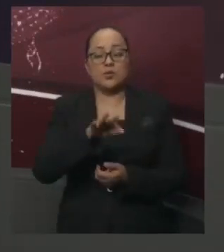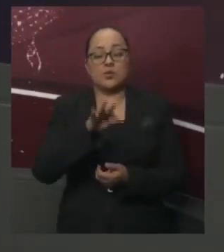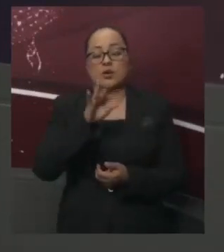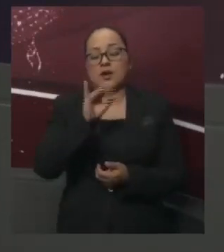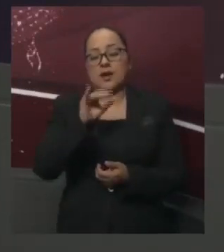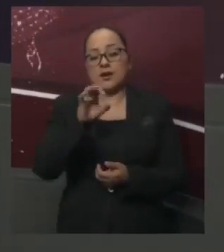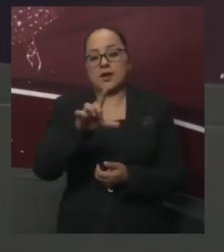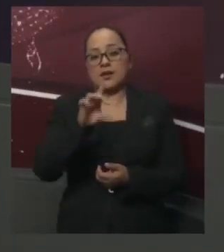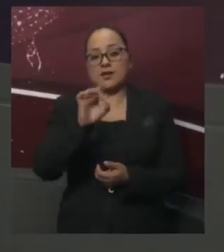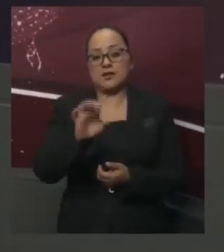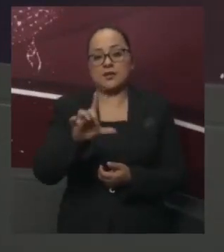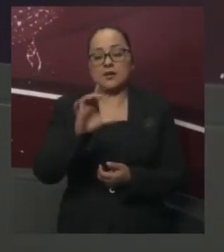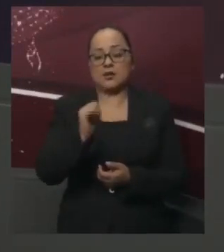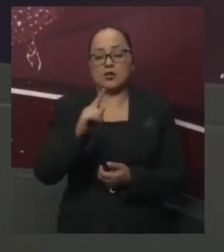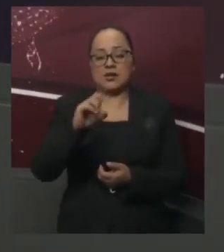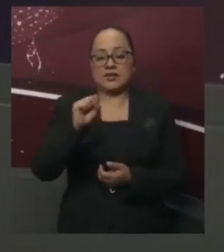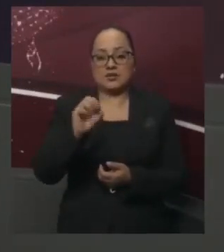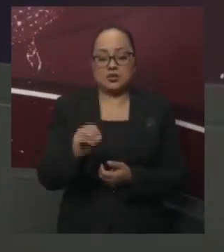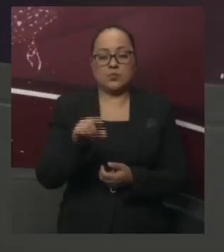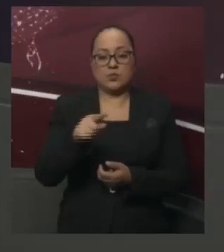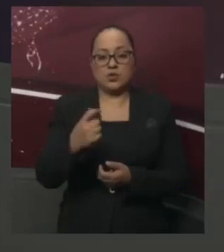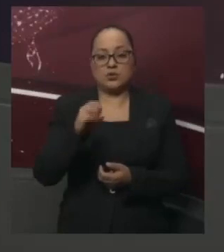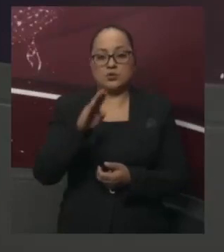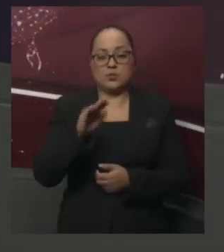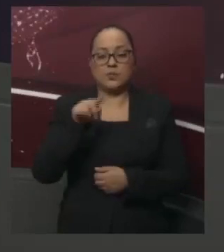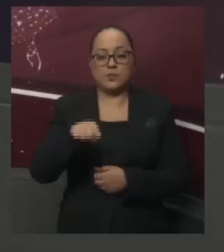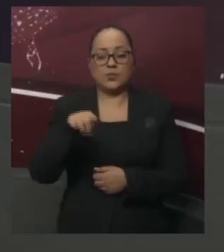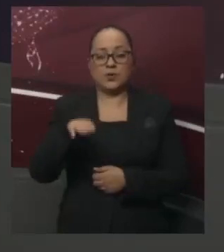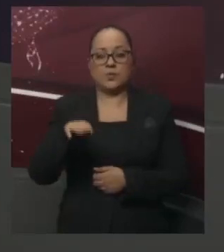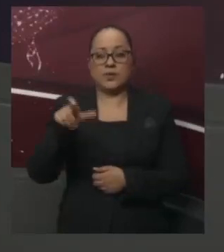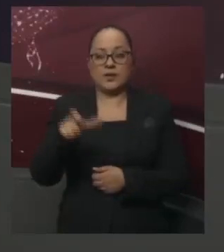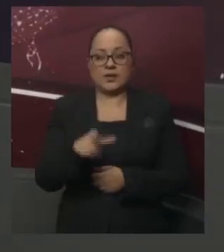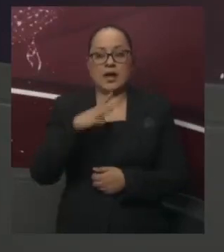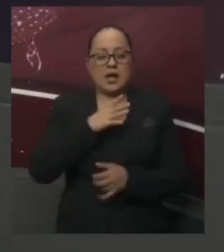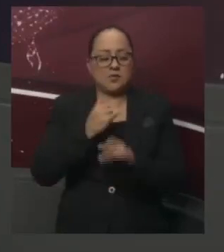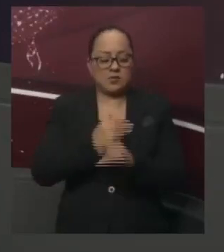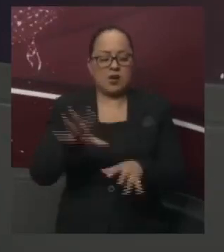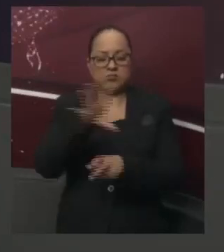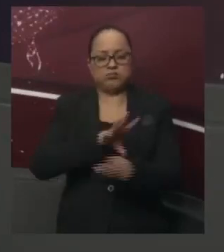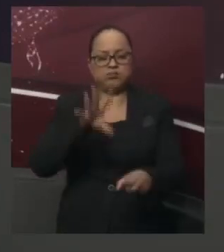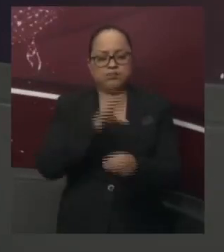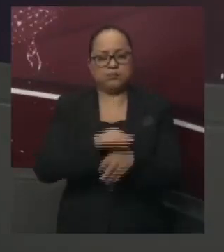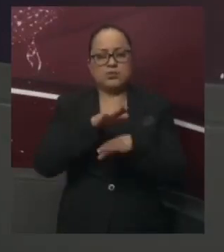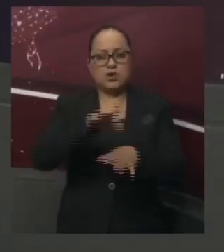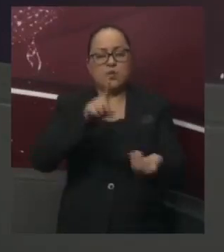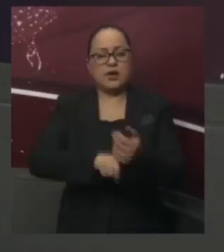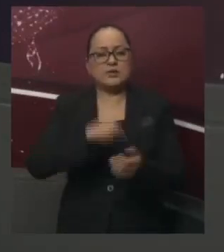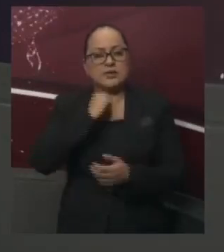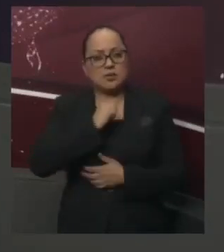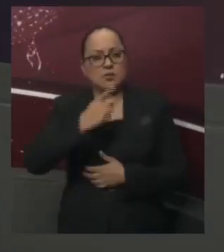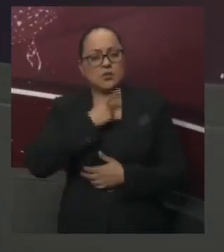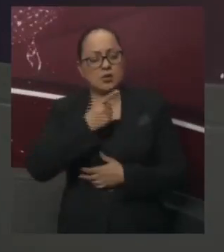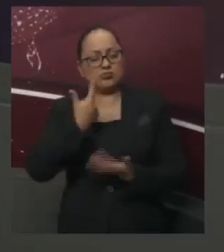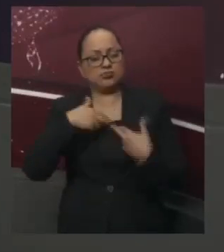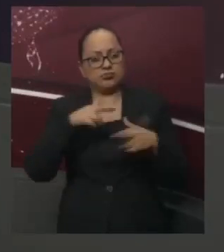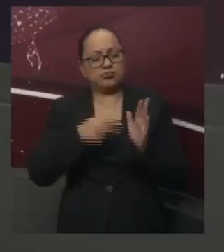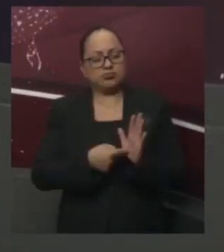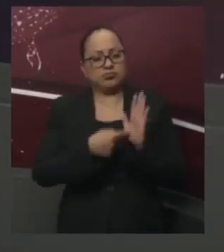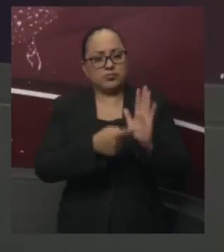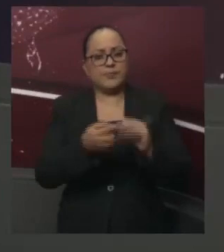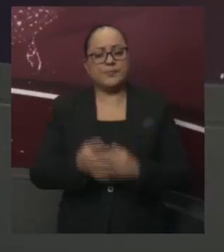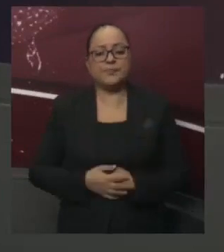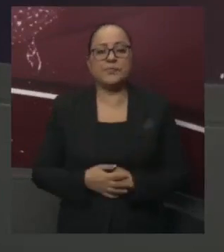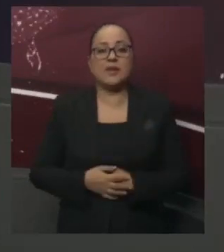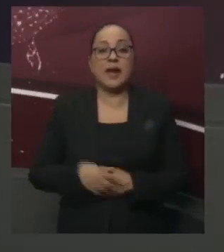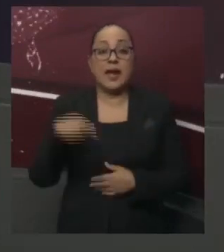www.canalcongreso.gov.mx, dándole cuenta de la actividad de nuestros representantes en la actual 64ª legislatura. Y precisamente en esta legislatura se